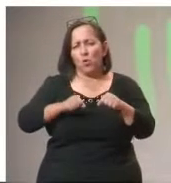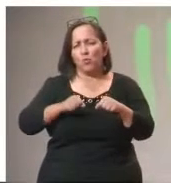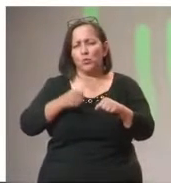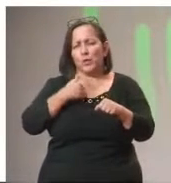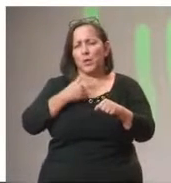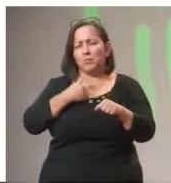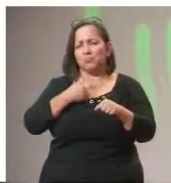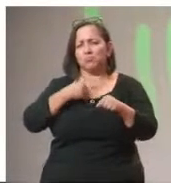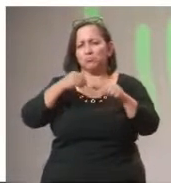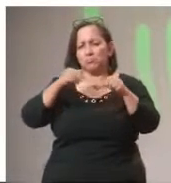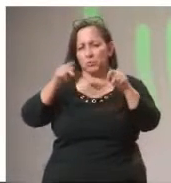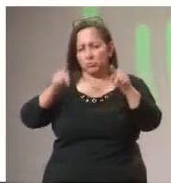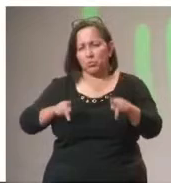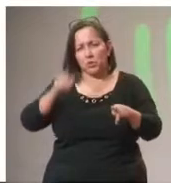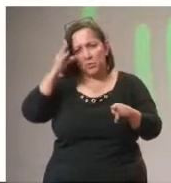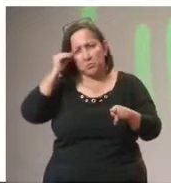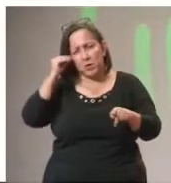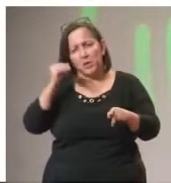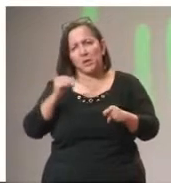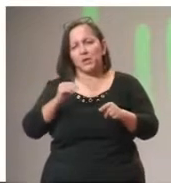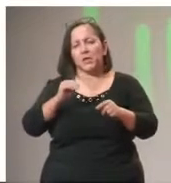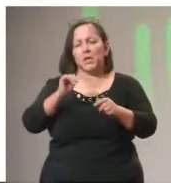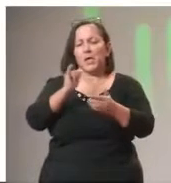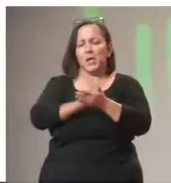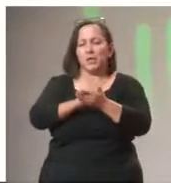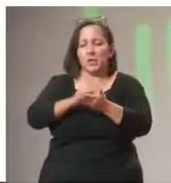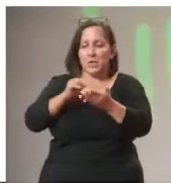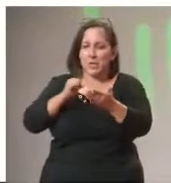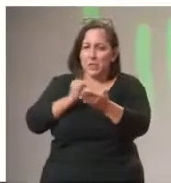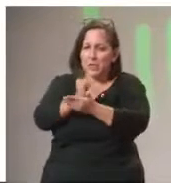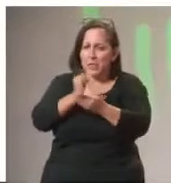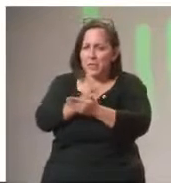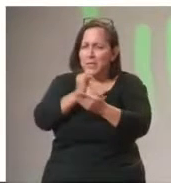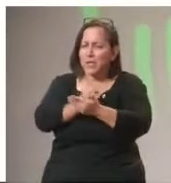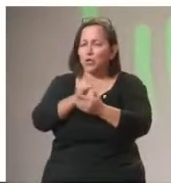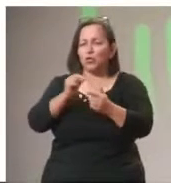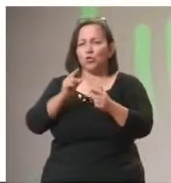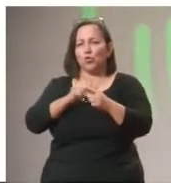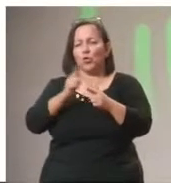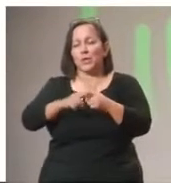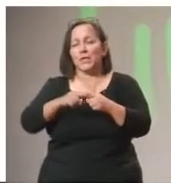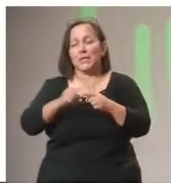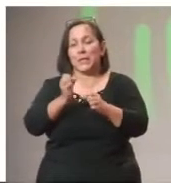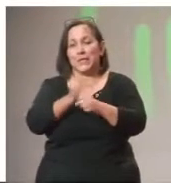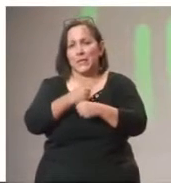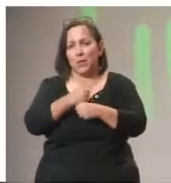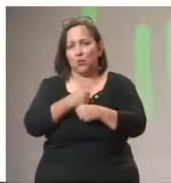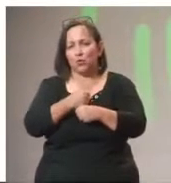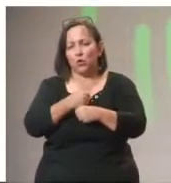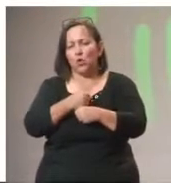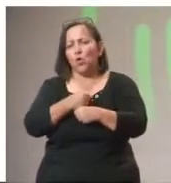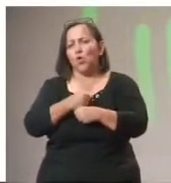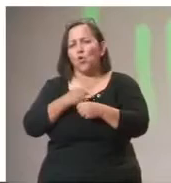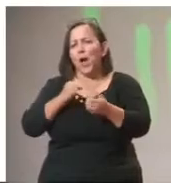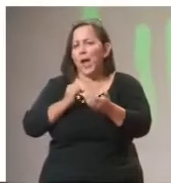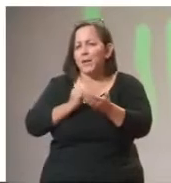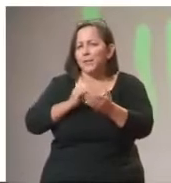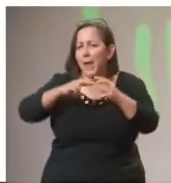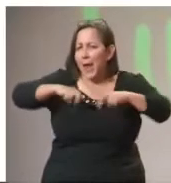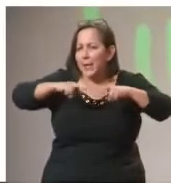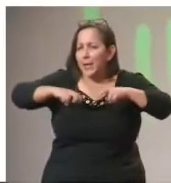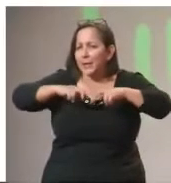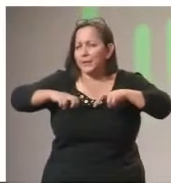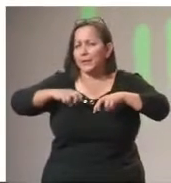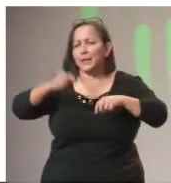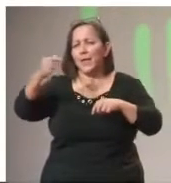Geológico de los Estados Unidos e hicimos un análisis de tritio y gases nobles. Entonces, el tritio es un